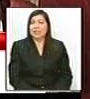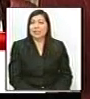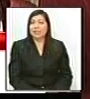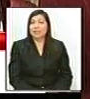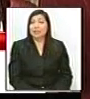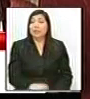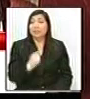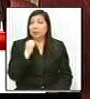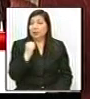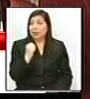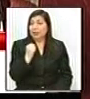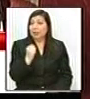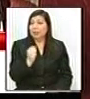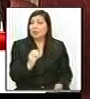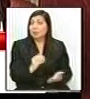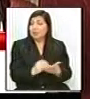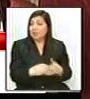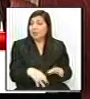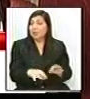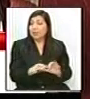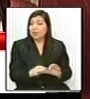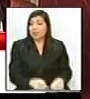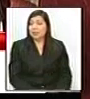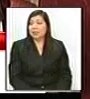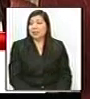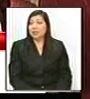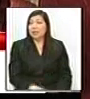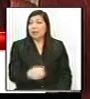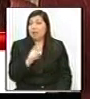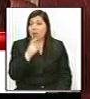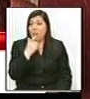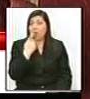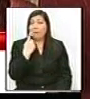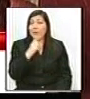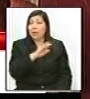como un derecho fundamental, el derecho al agua potable.